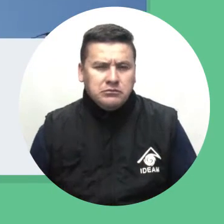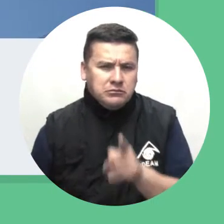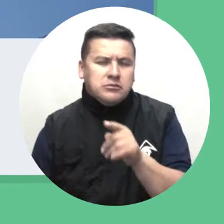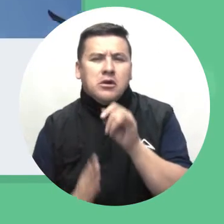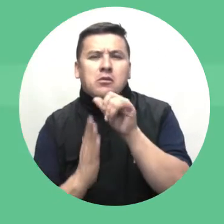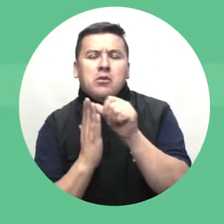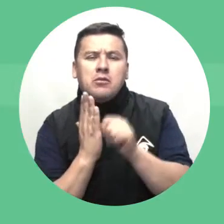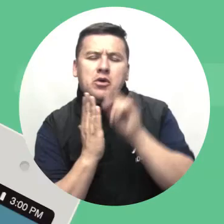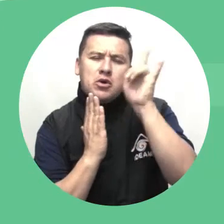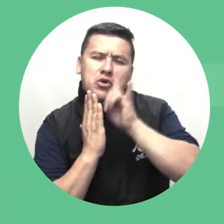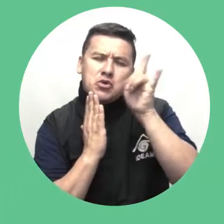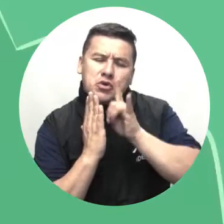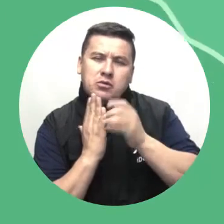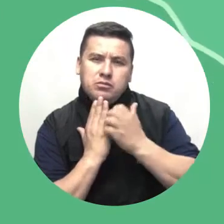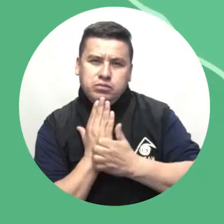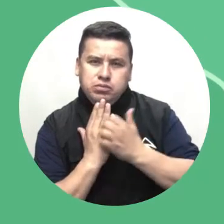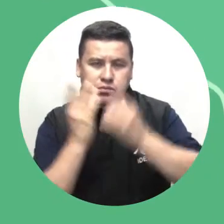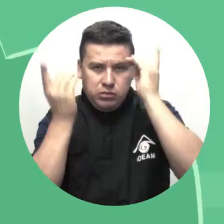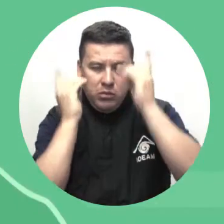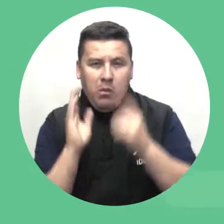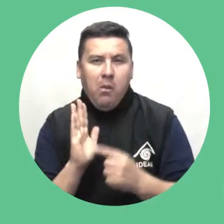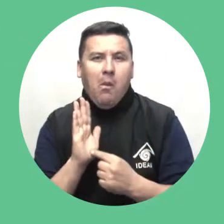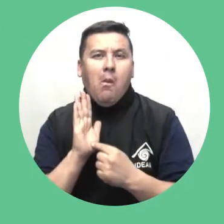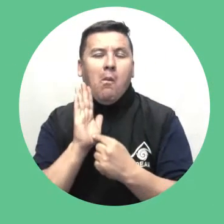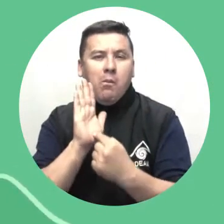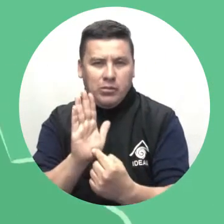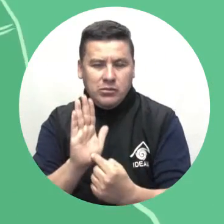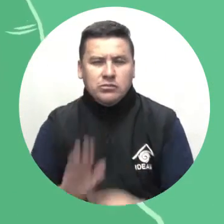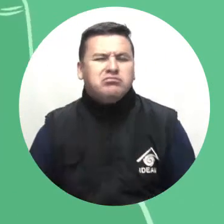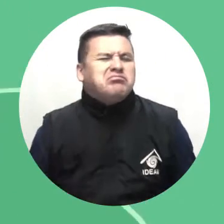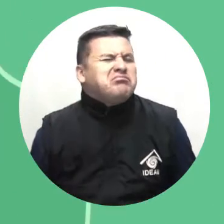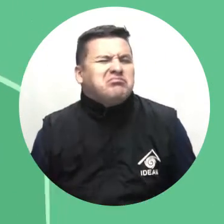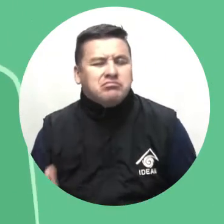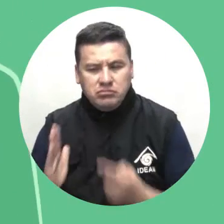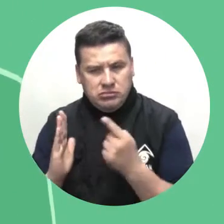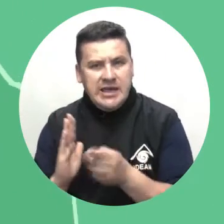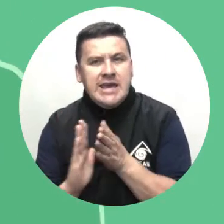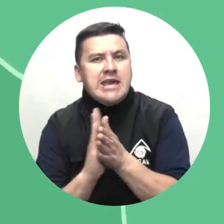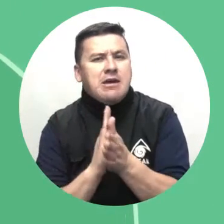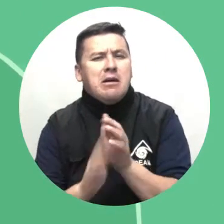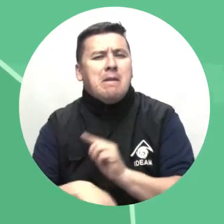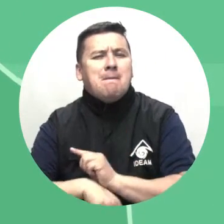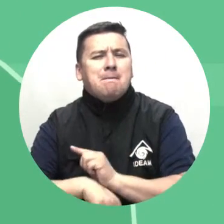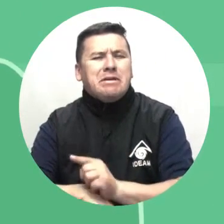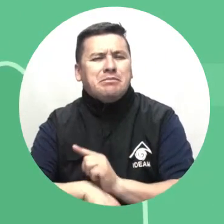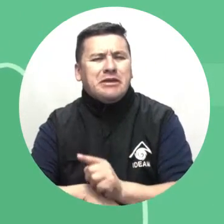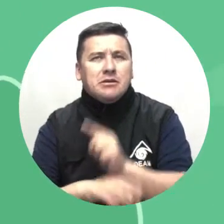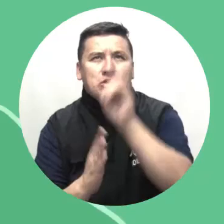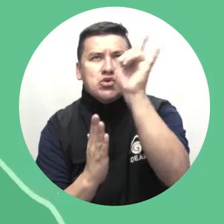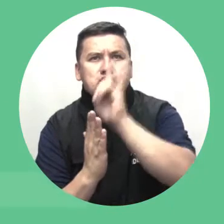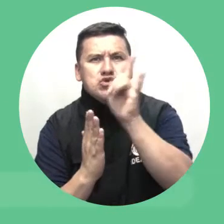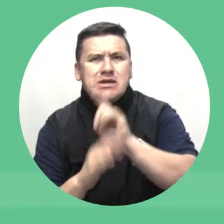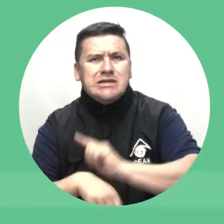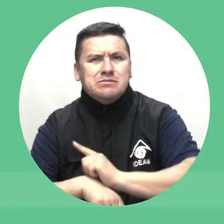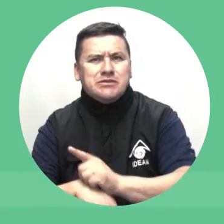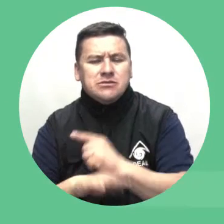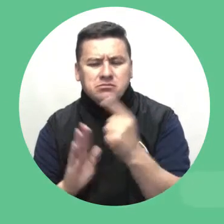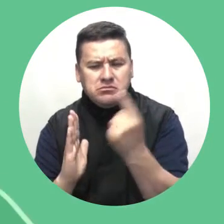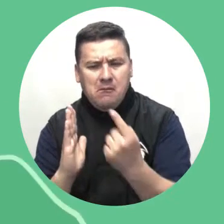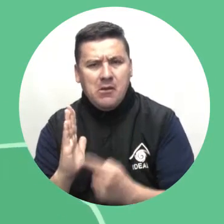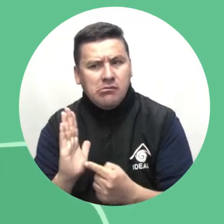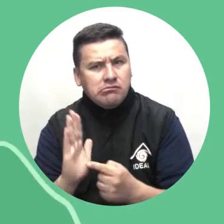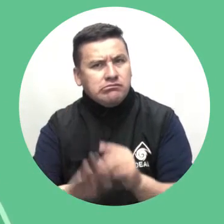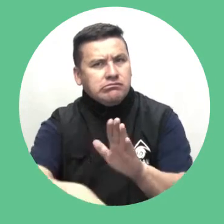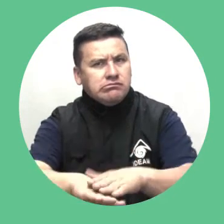www.idean.gov.co. Y para estar informado al instante, descarga nuestra aplicación Mi Pronóstico desde Google Play o App Store. Información en